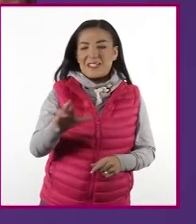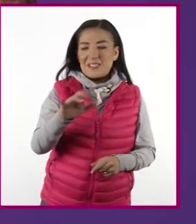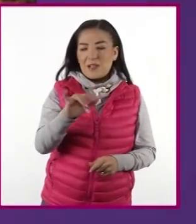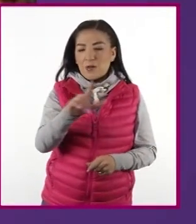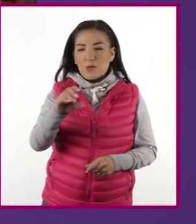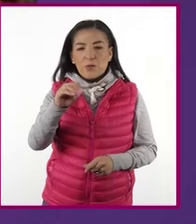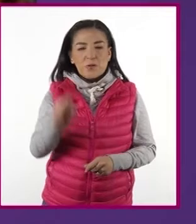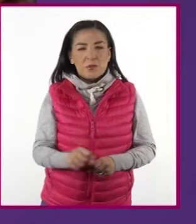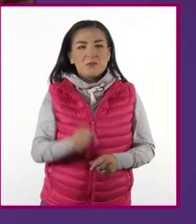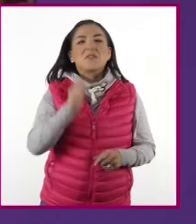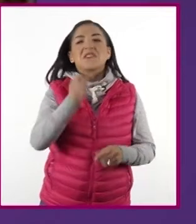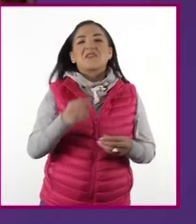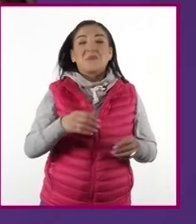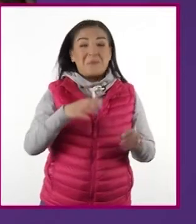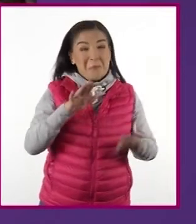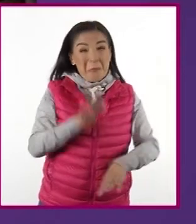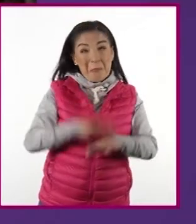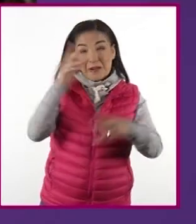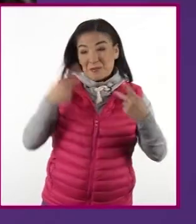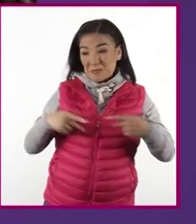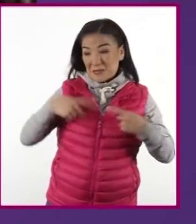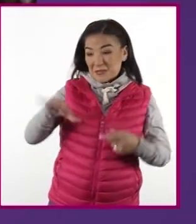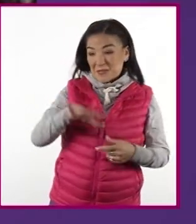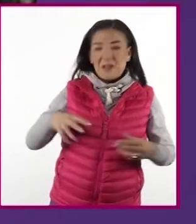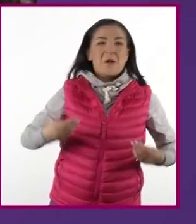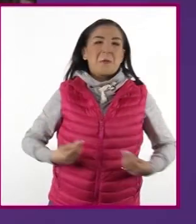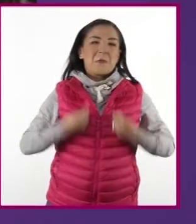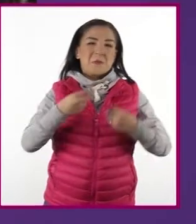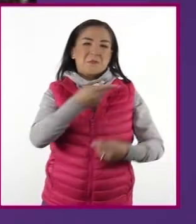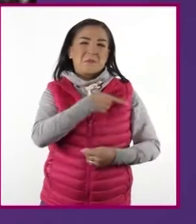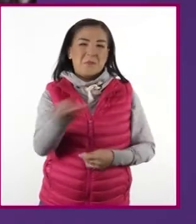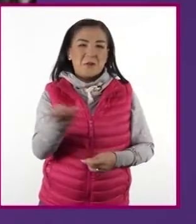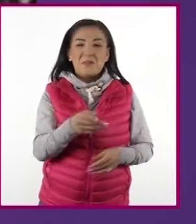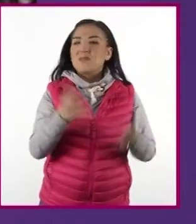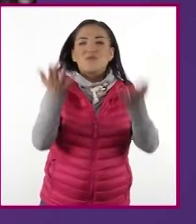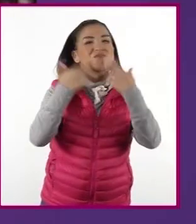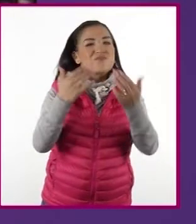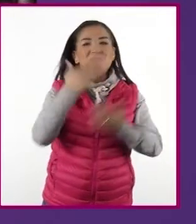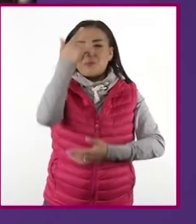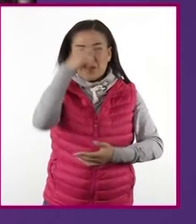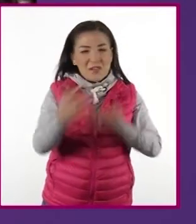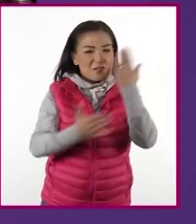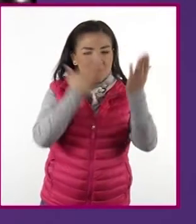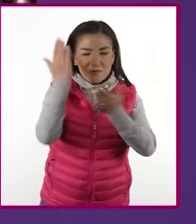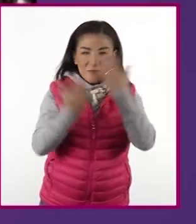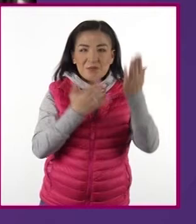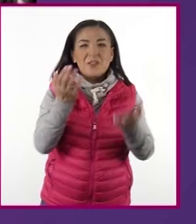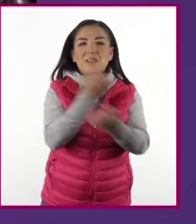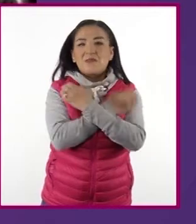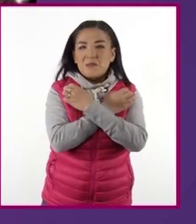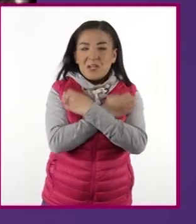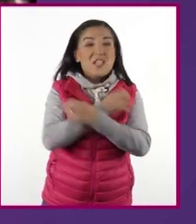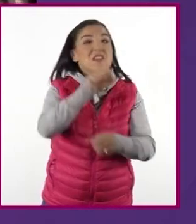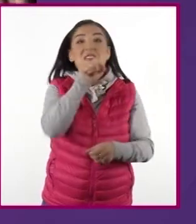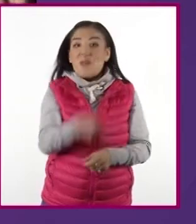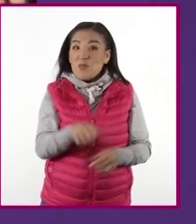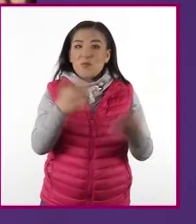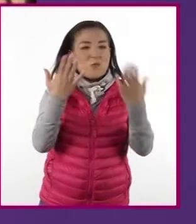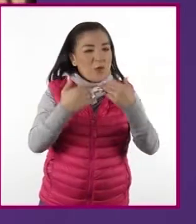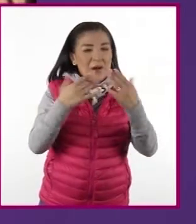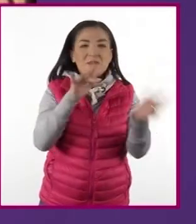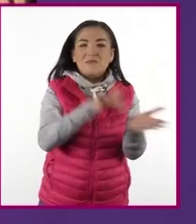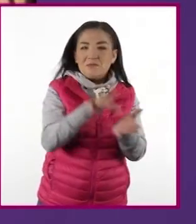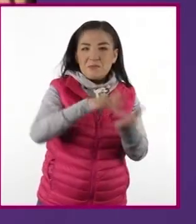población vivía en la pobreza, por lo que no tenía acceso a la educación ni a servicios de salud. Tampoco